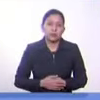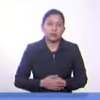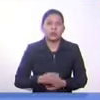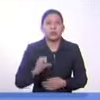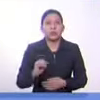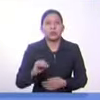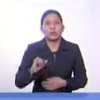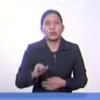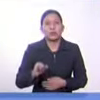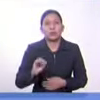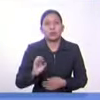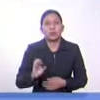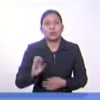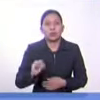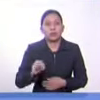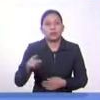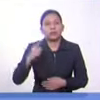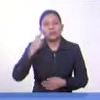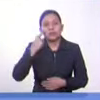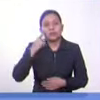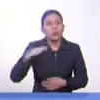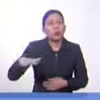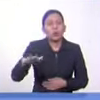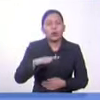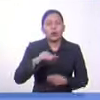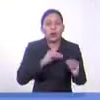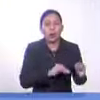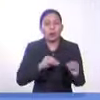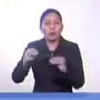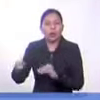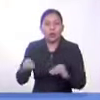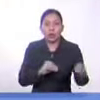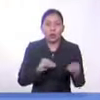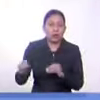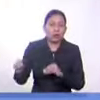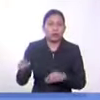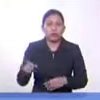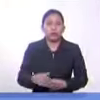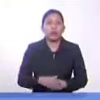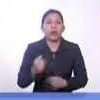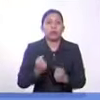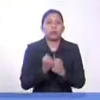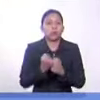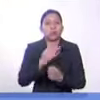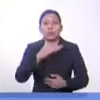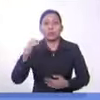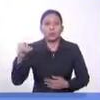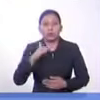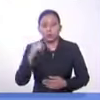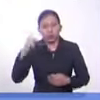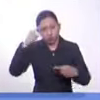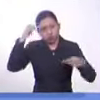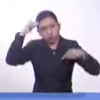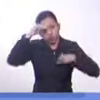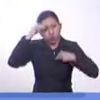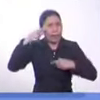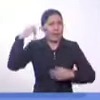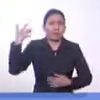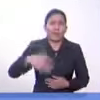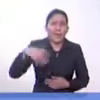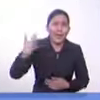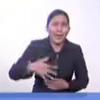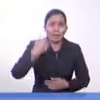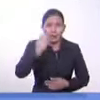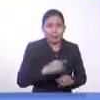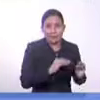OIM, Organización Internacional para las Migraciones, apoya para que los países sean conscientes del riesgo que tienen los grupos